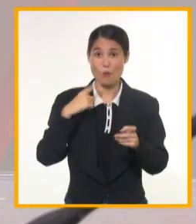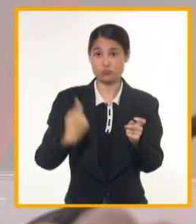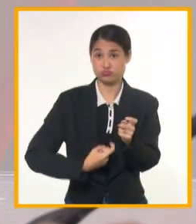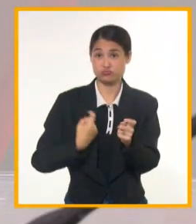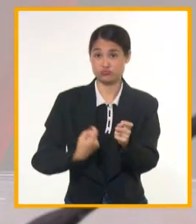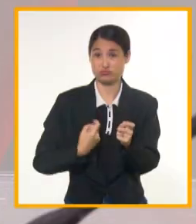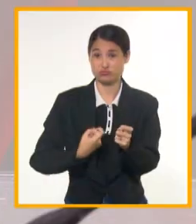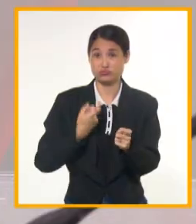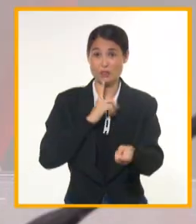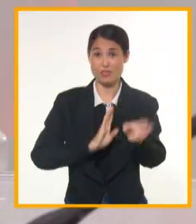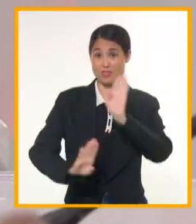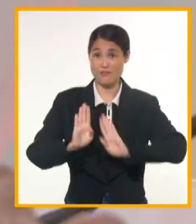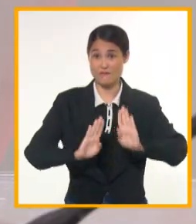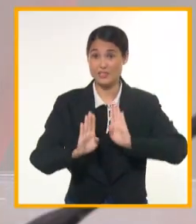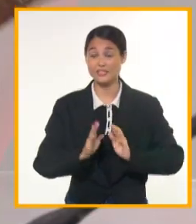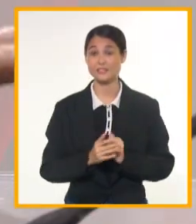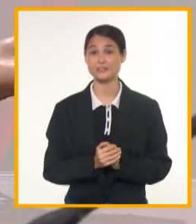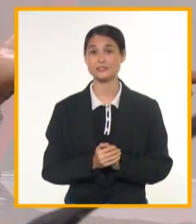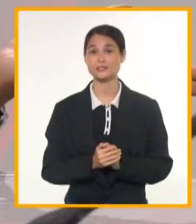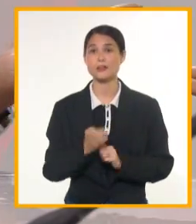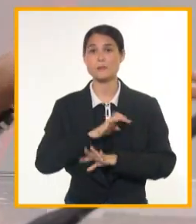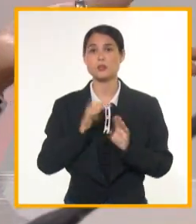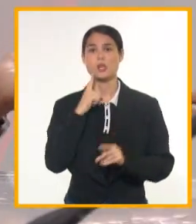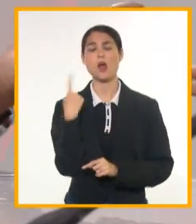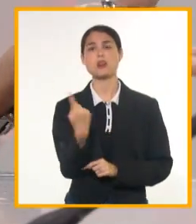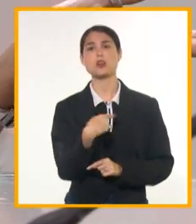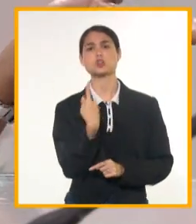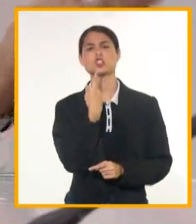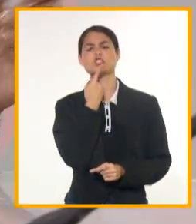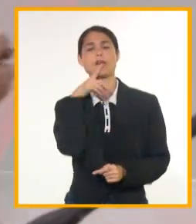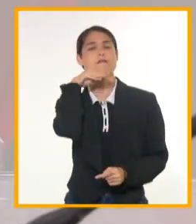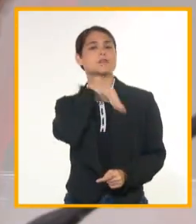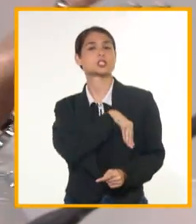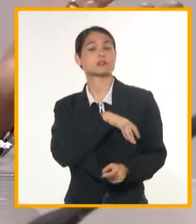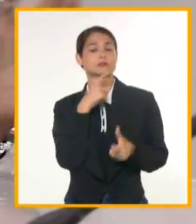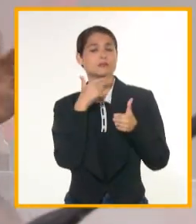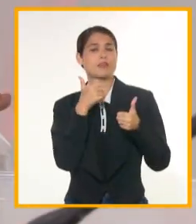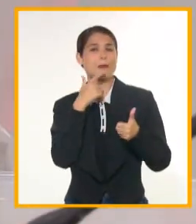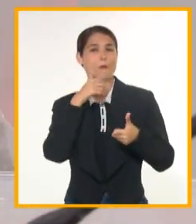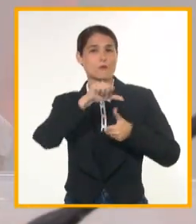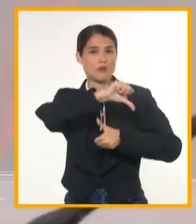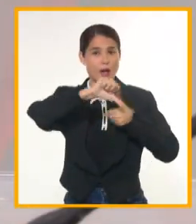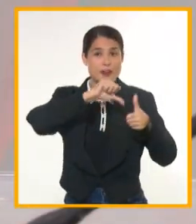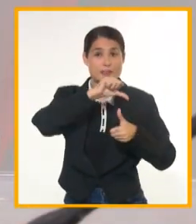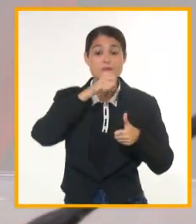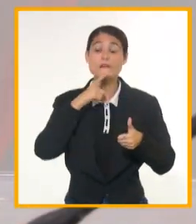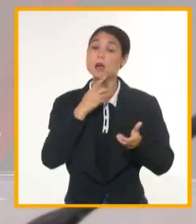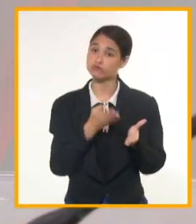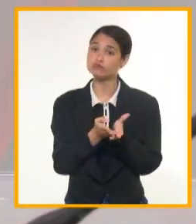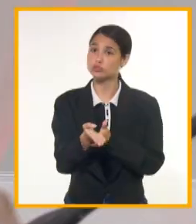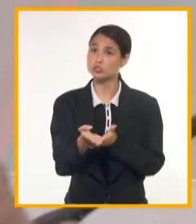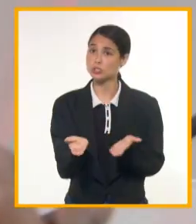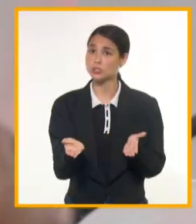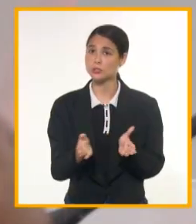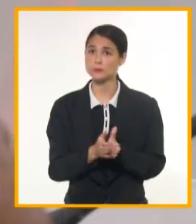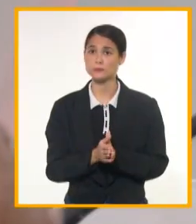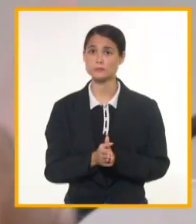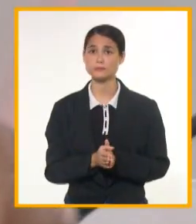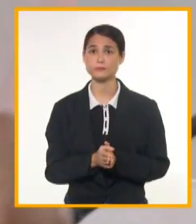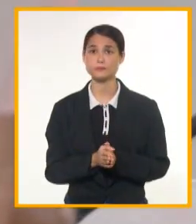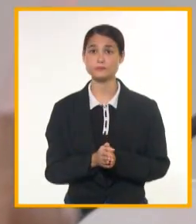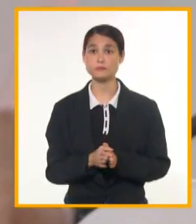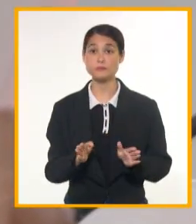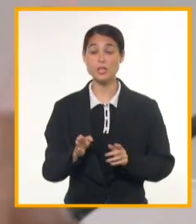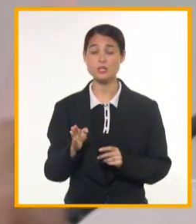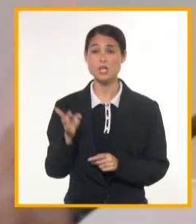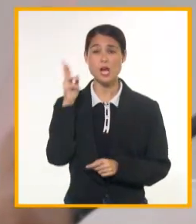existen, tomando en cuenta que nosotros nos sentimos somos caribeños, nos hemos comportado como tales, y también recuerda